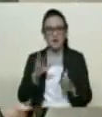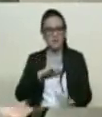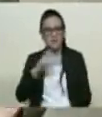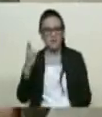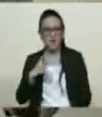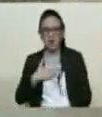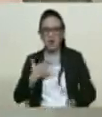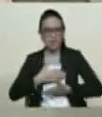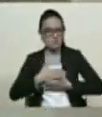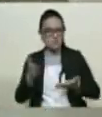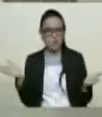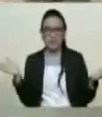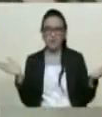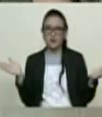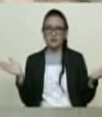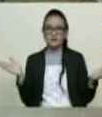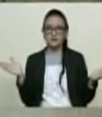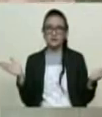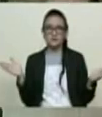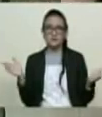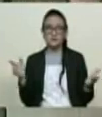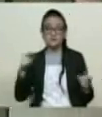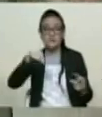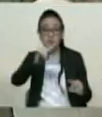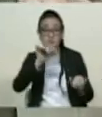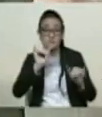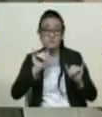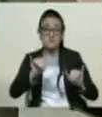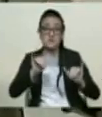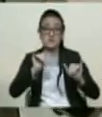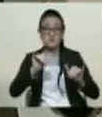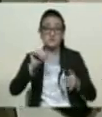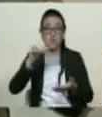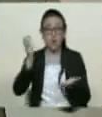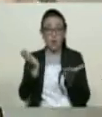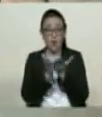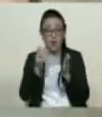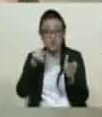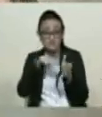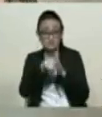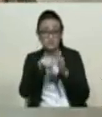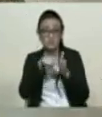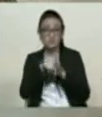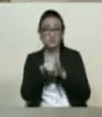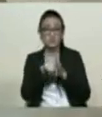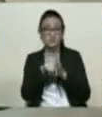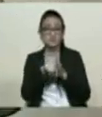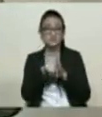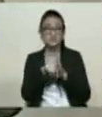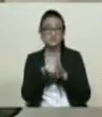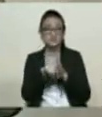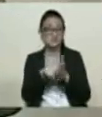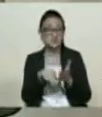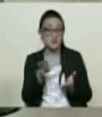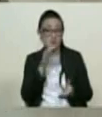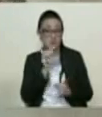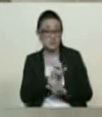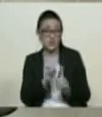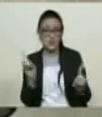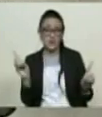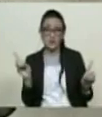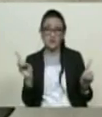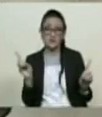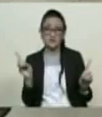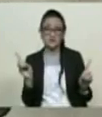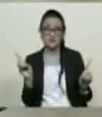quisieron abrir las puertas, fueron los mismos centros de votación que de una manera antidemocrática